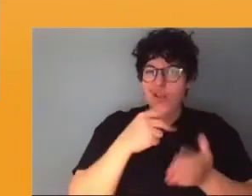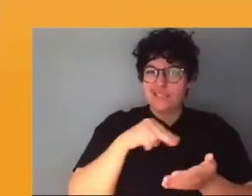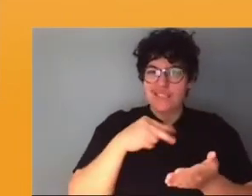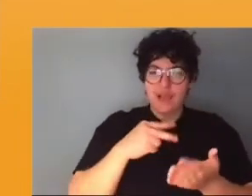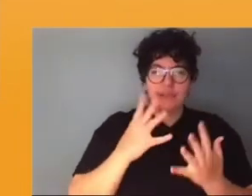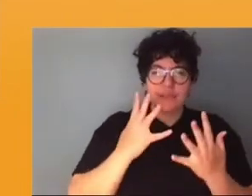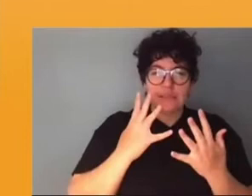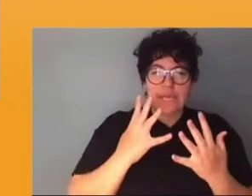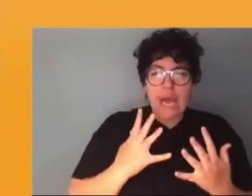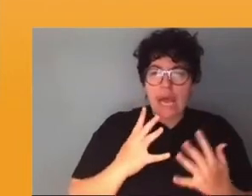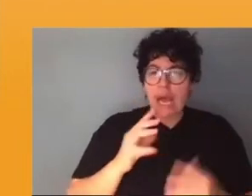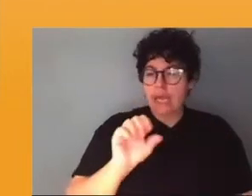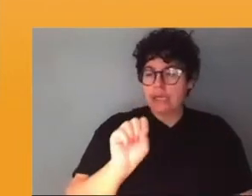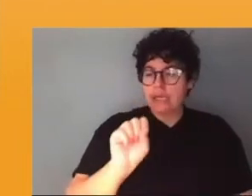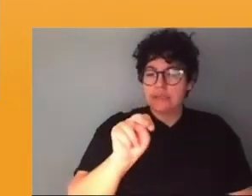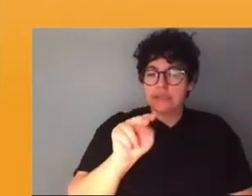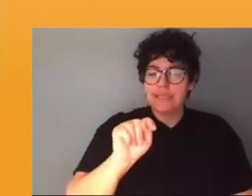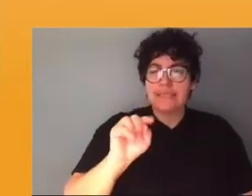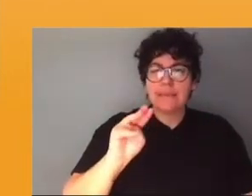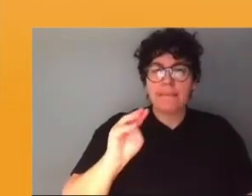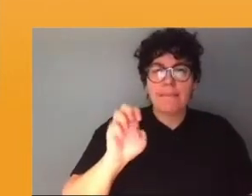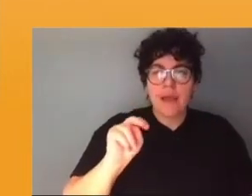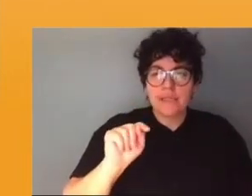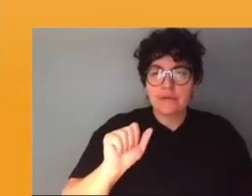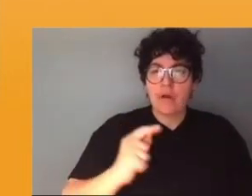performance muy sentimental y triste,